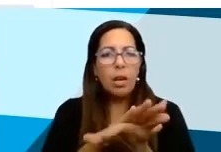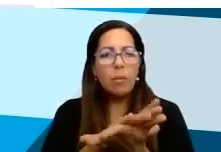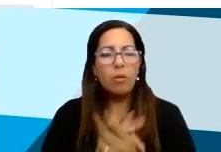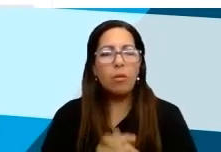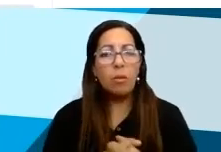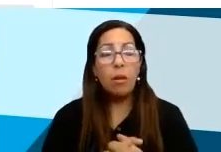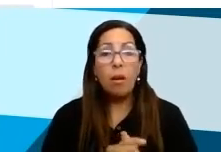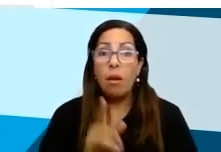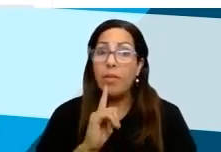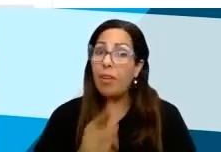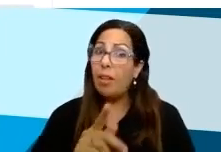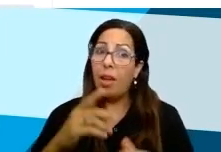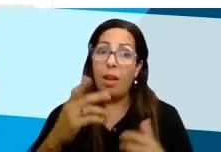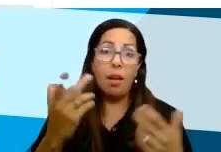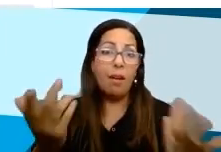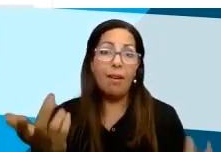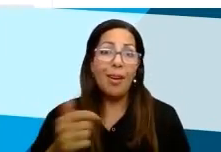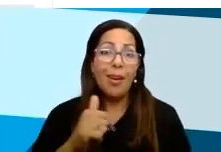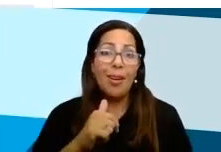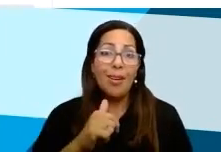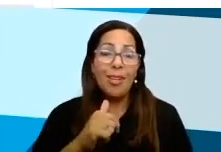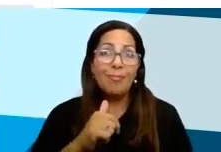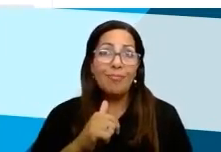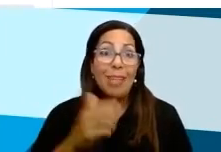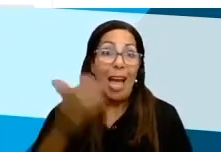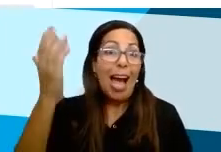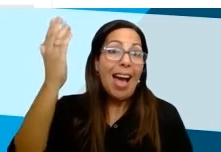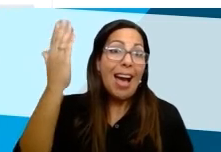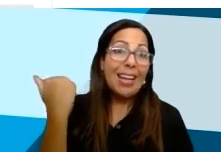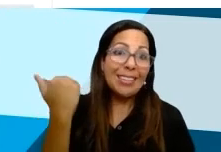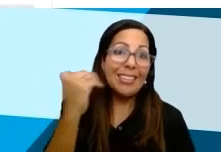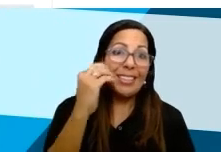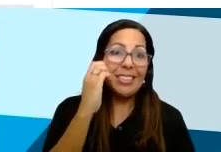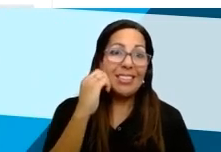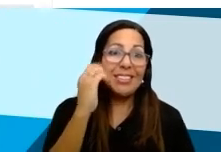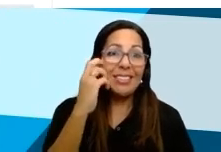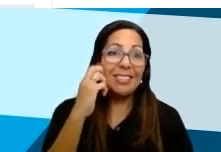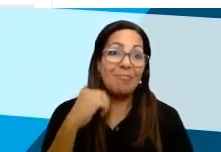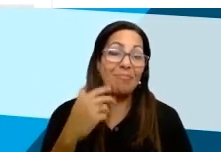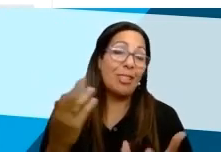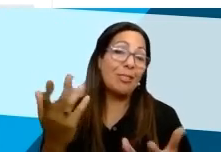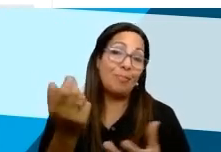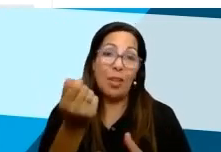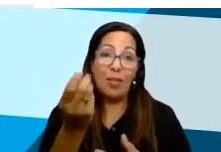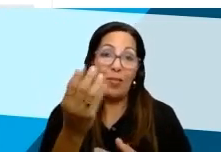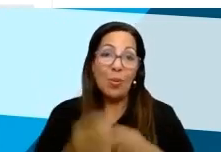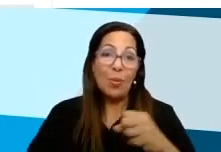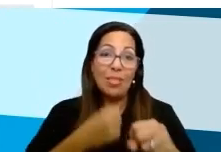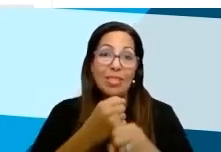no hay que moverse físicamente como era quizás unos años atrás,